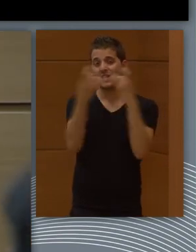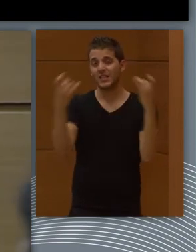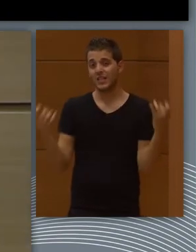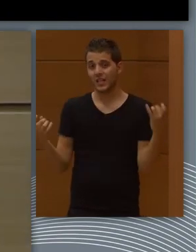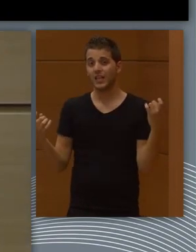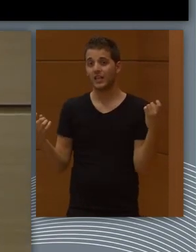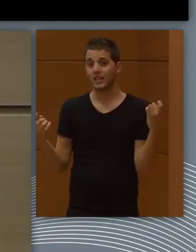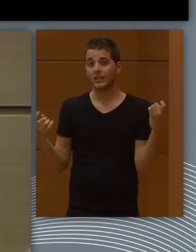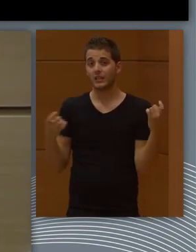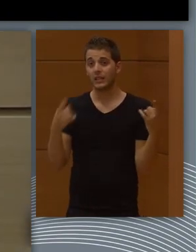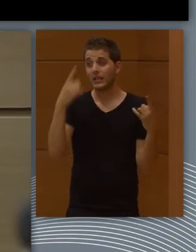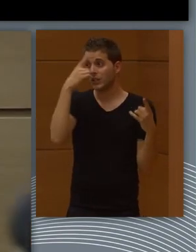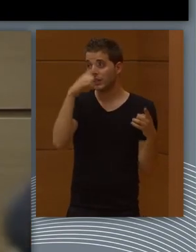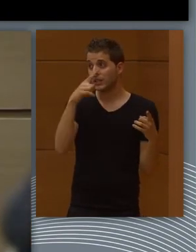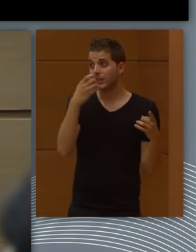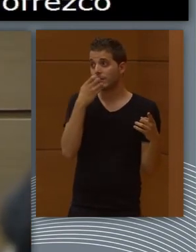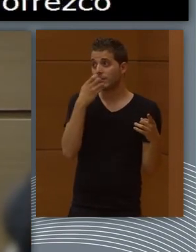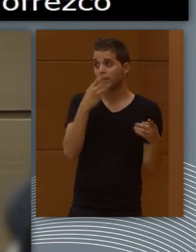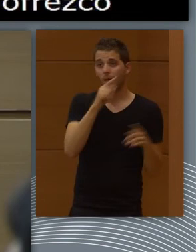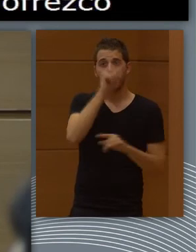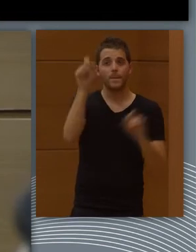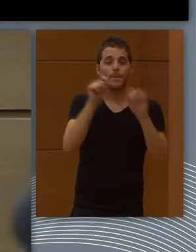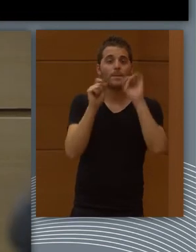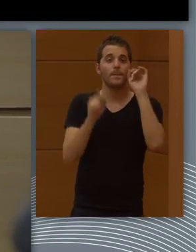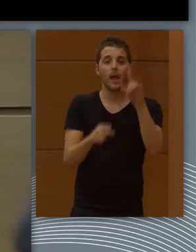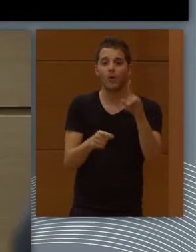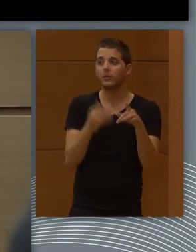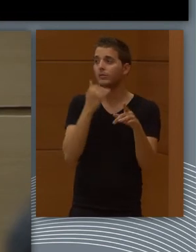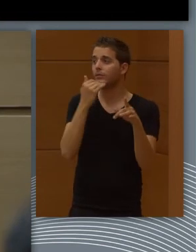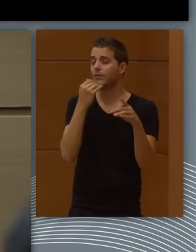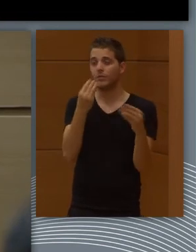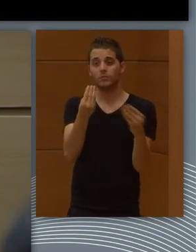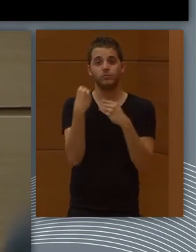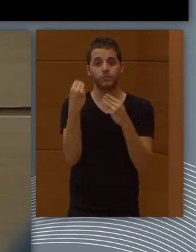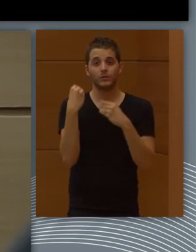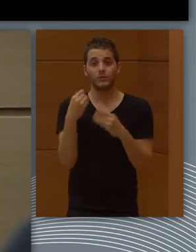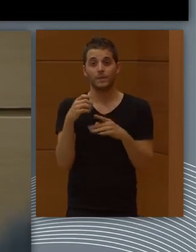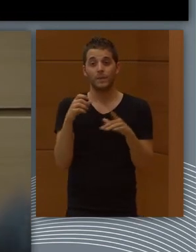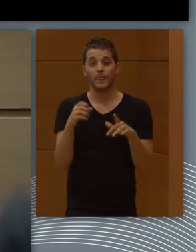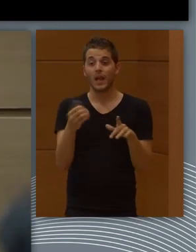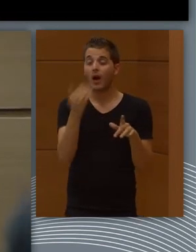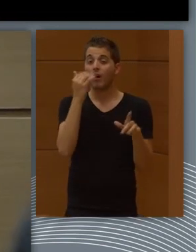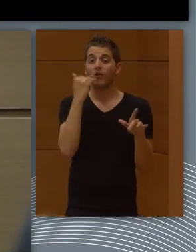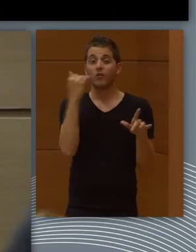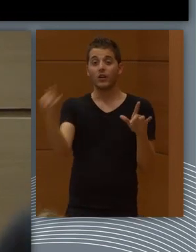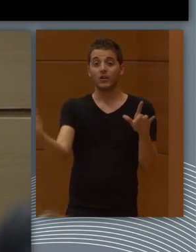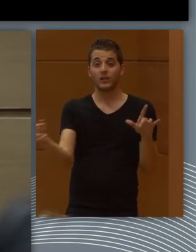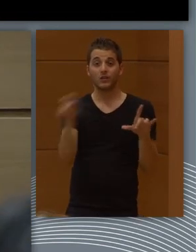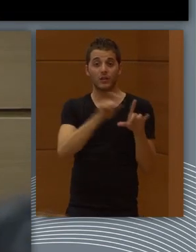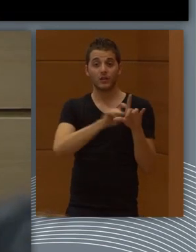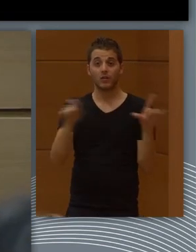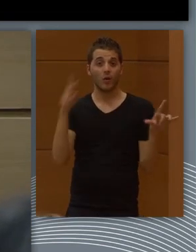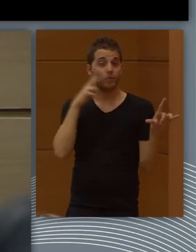cualquier pregunta que se os haya quedado, como digo, sin plantear. Podéis escribir a mi correo